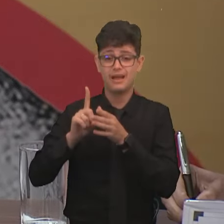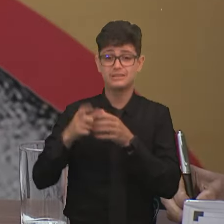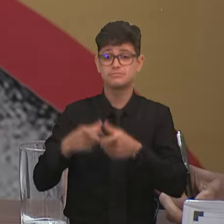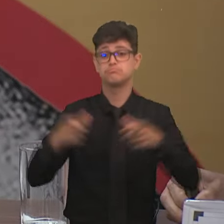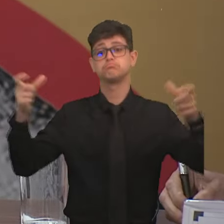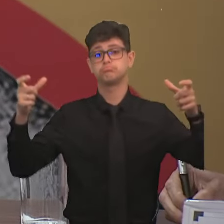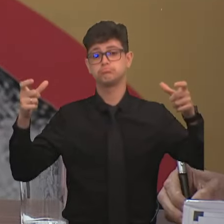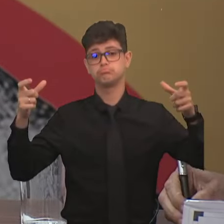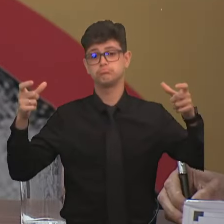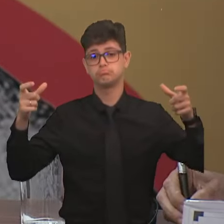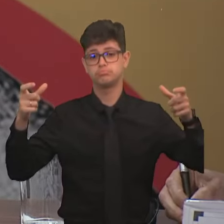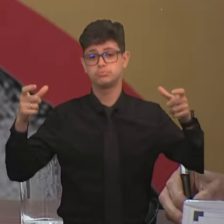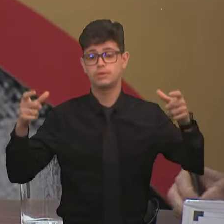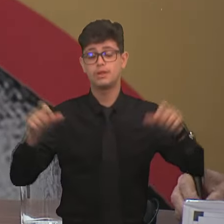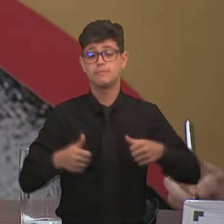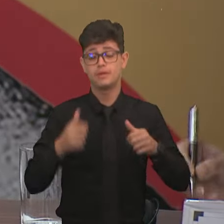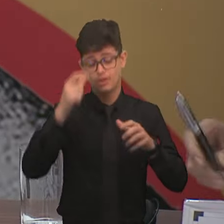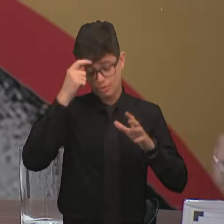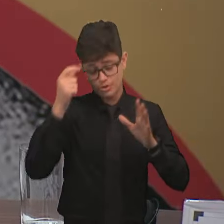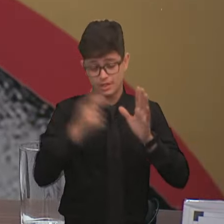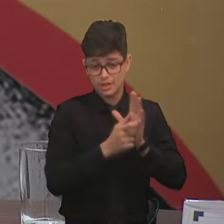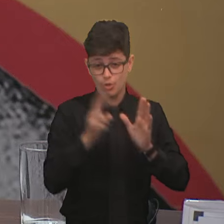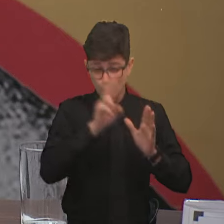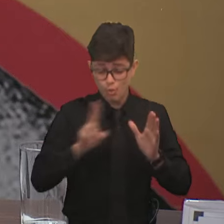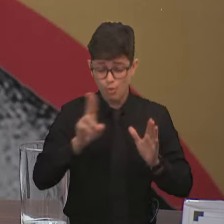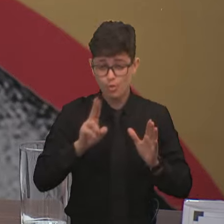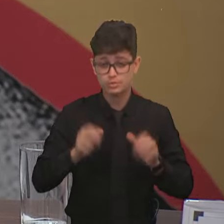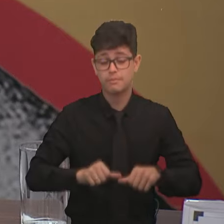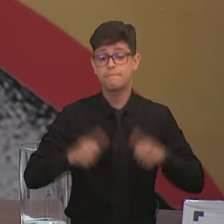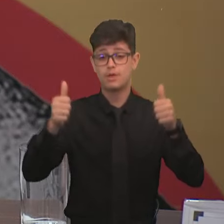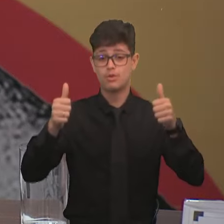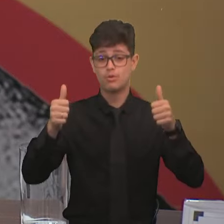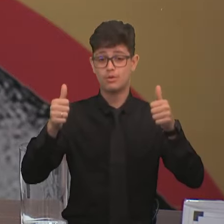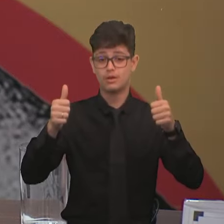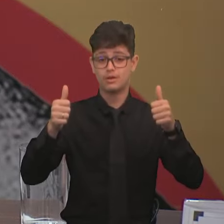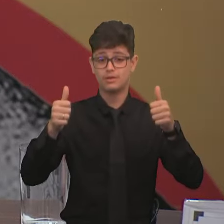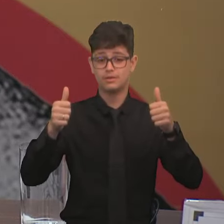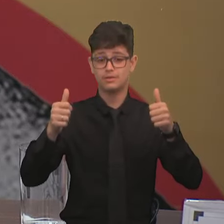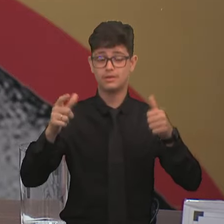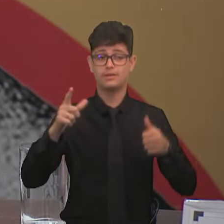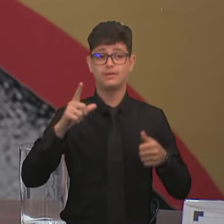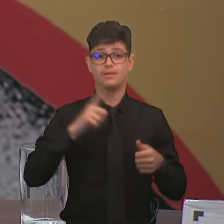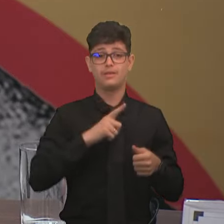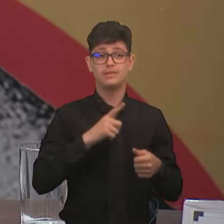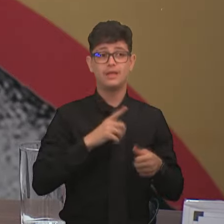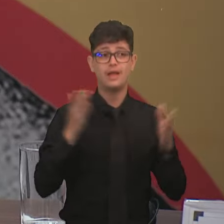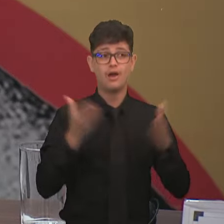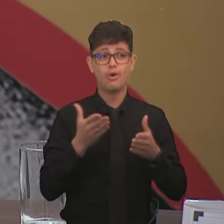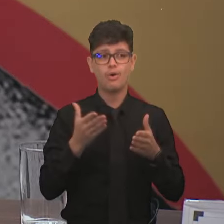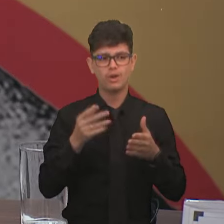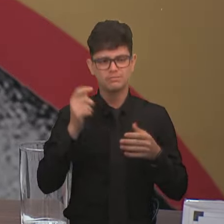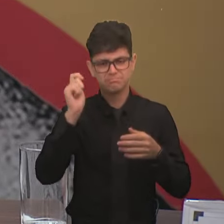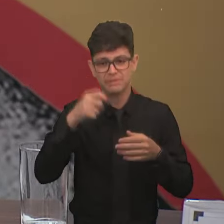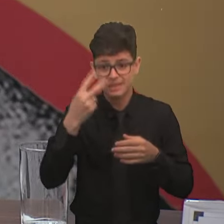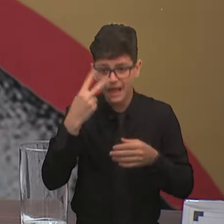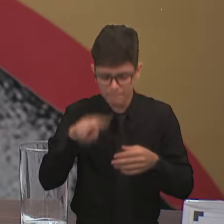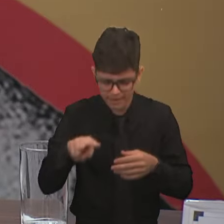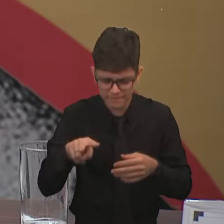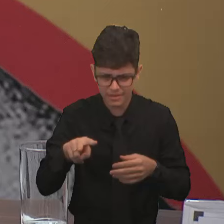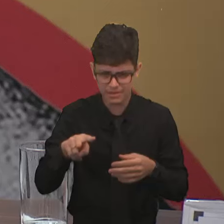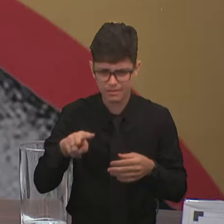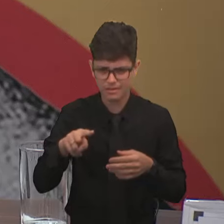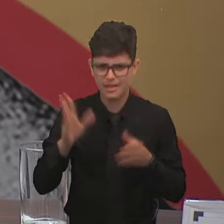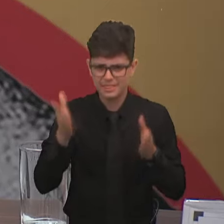de apalancar inteligencia artificial para mejorar nuestras vidas quizás parezcan menos ficticias, sea ayudando a las